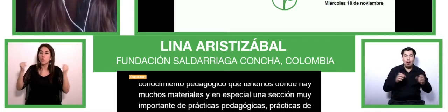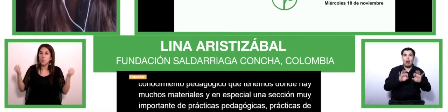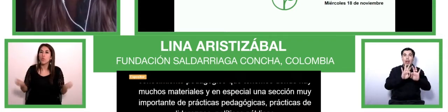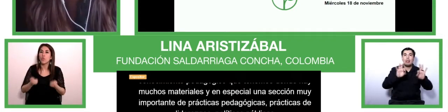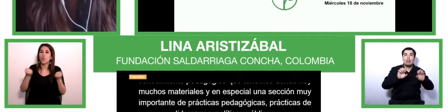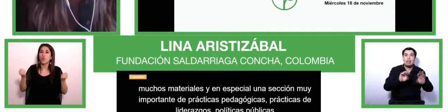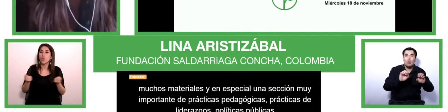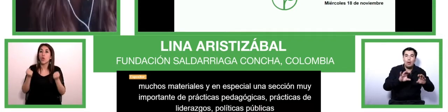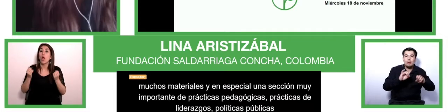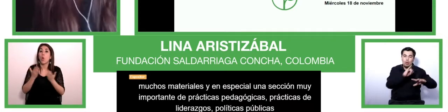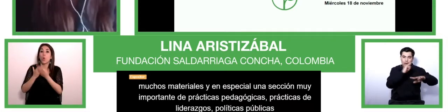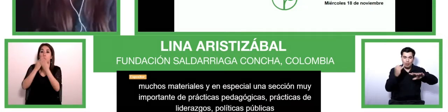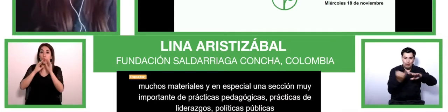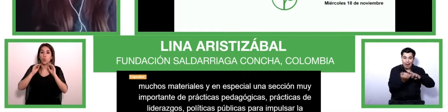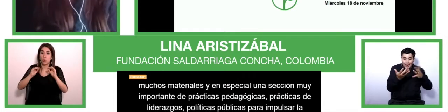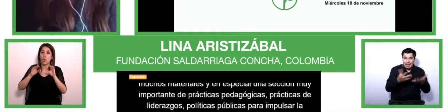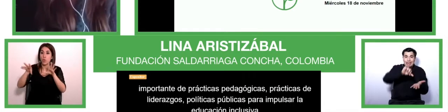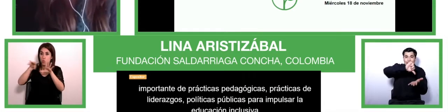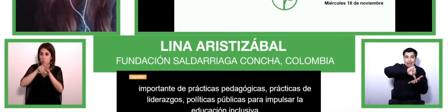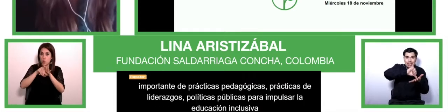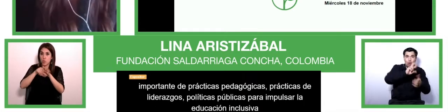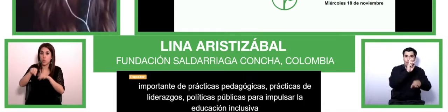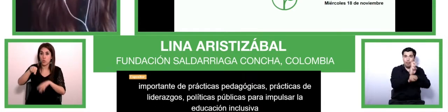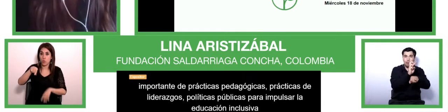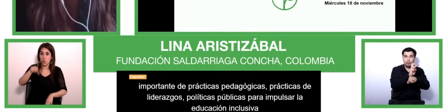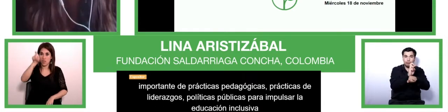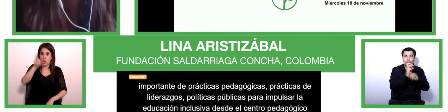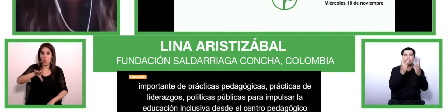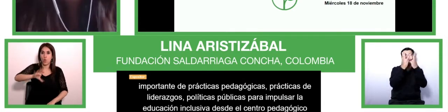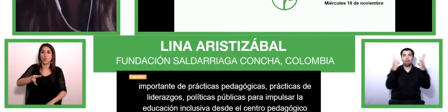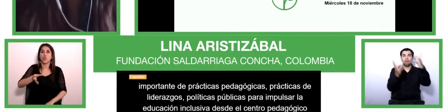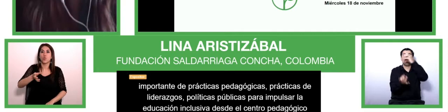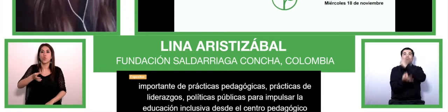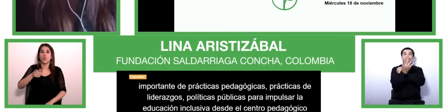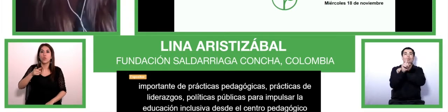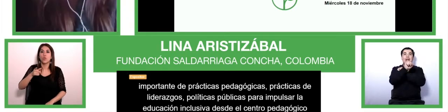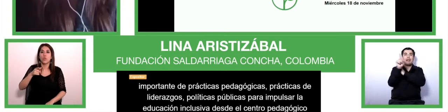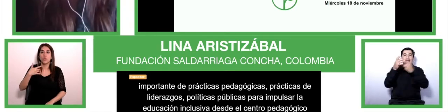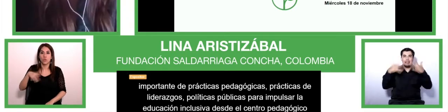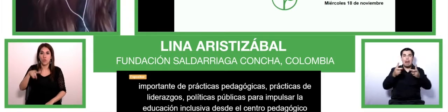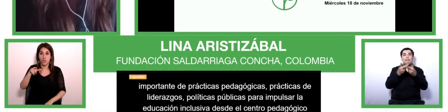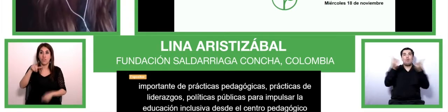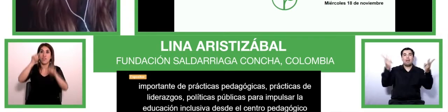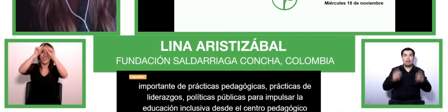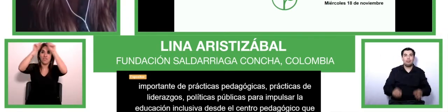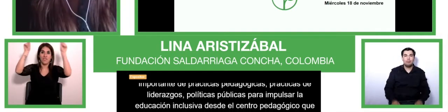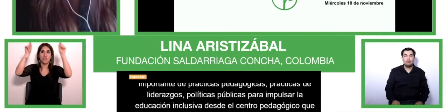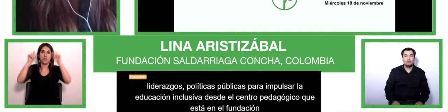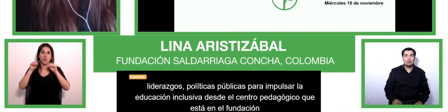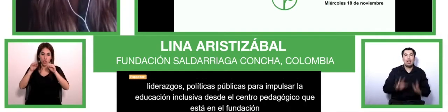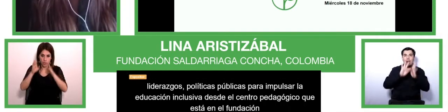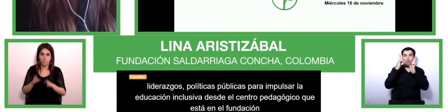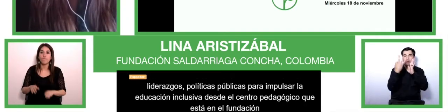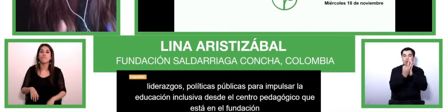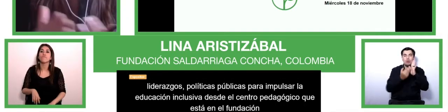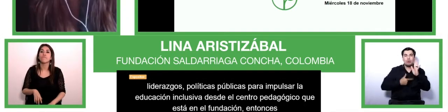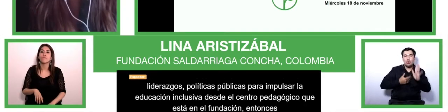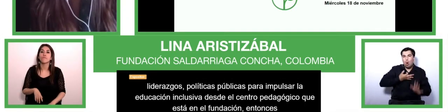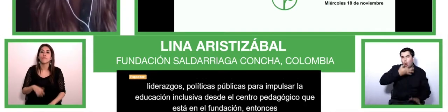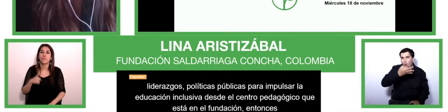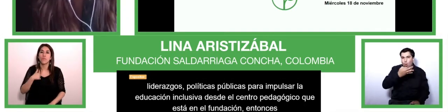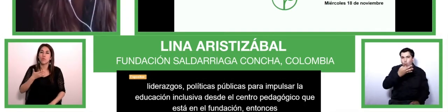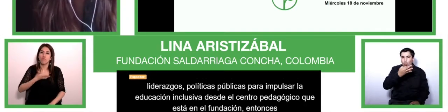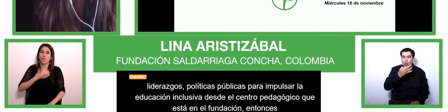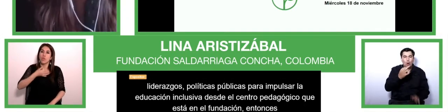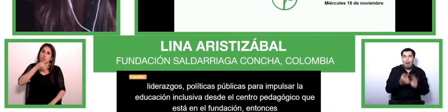impulsar la educación inclusiva desde ese centro pedagógico que está publicado en el portal de la Fundación Saldarriaga Concha. Entonces, solo